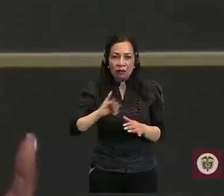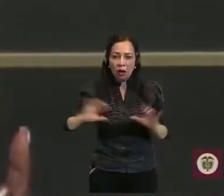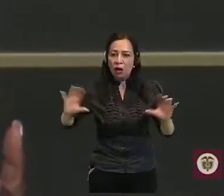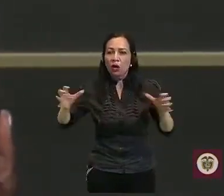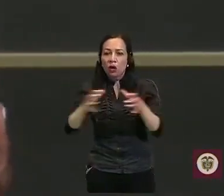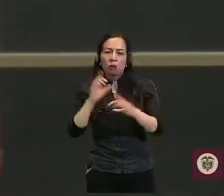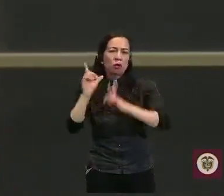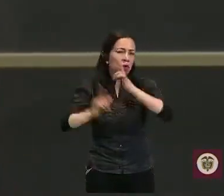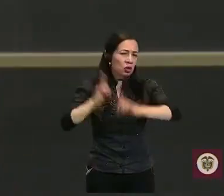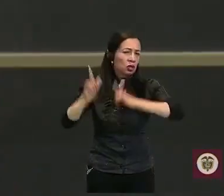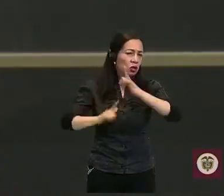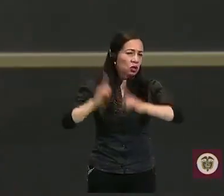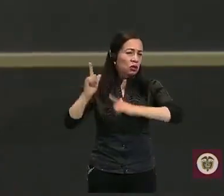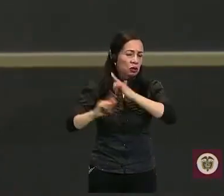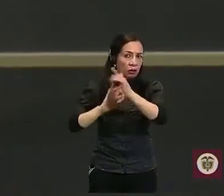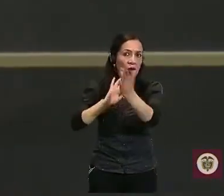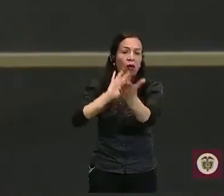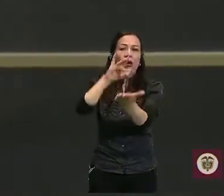colectivas. Y